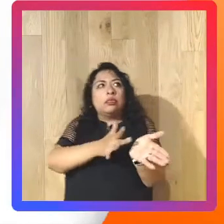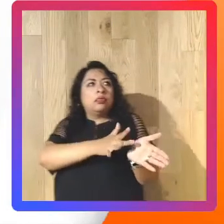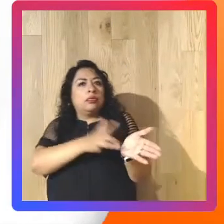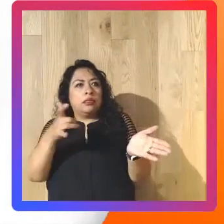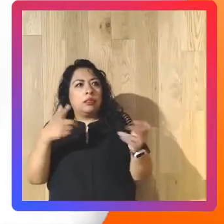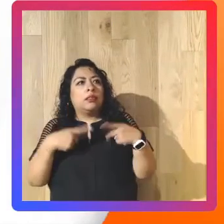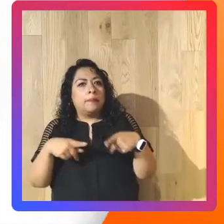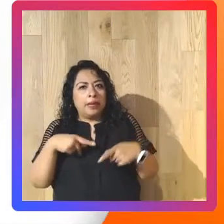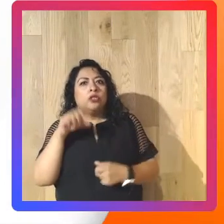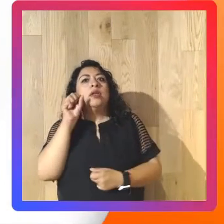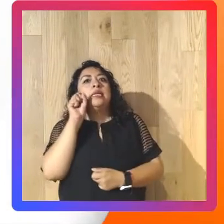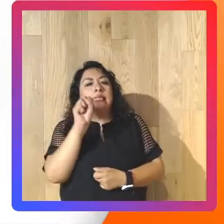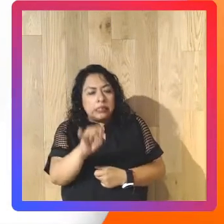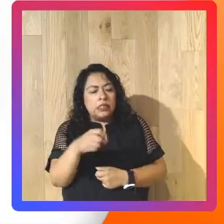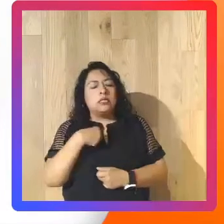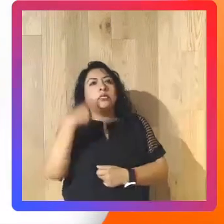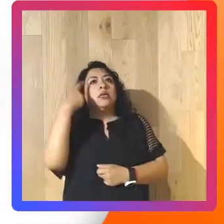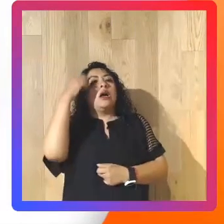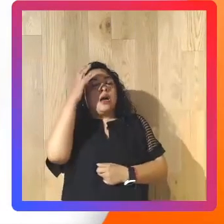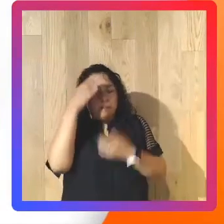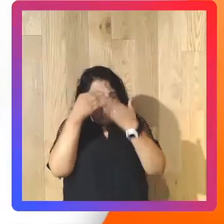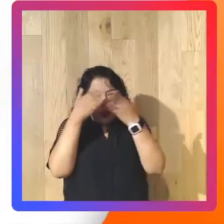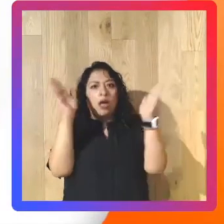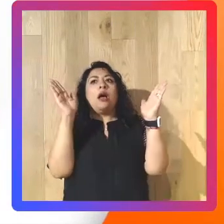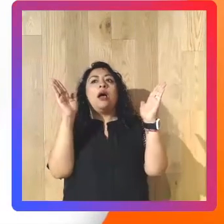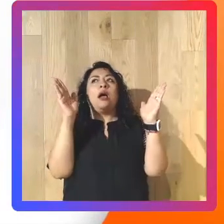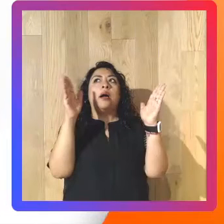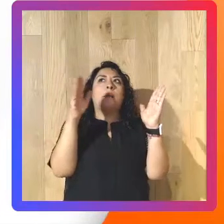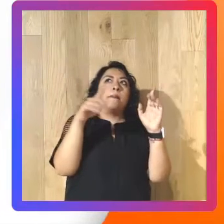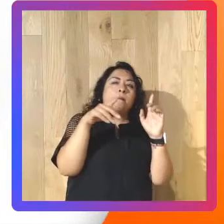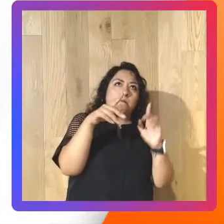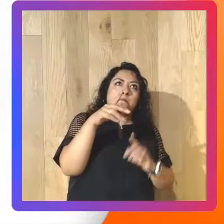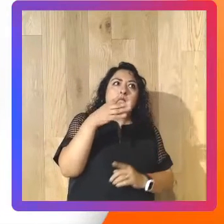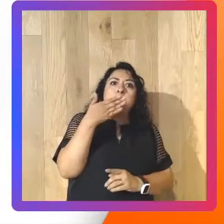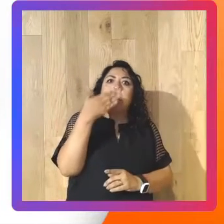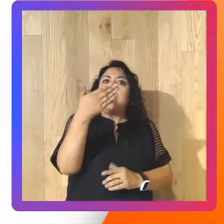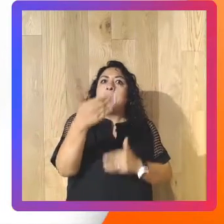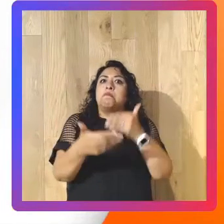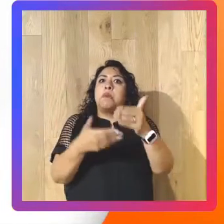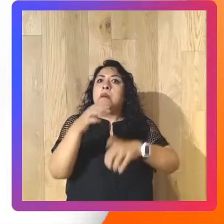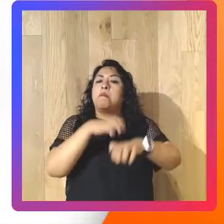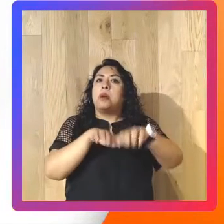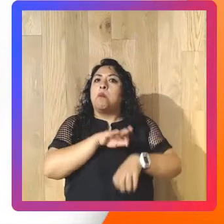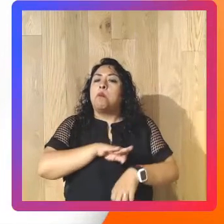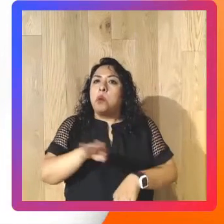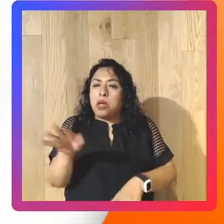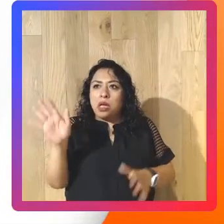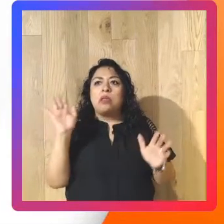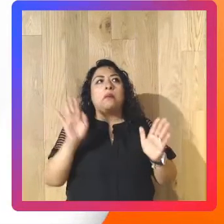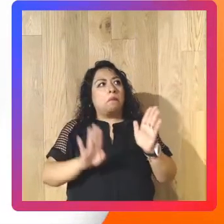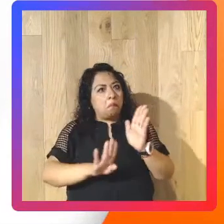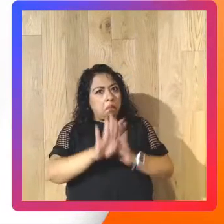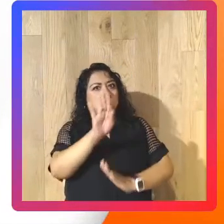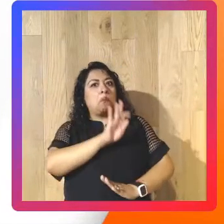personas entonces sí se van a concientizar de que es bueno y que puede avanzar como empresa y puede hacer